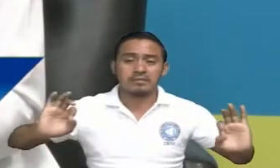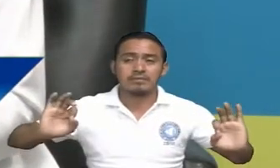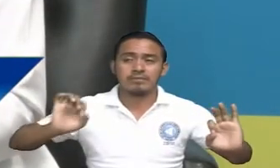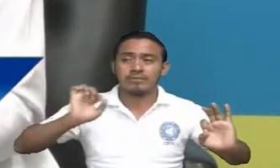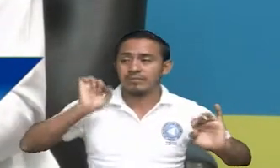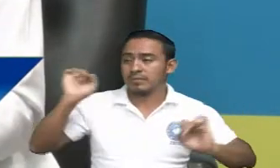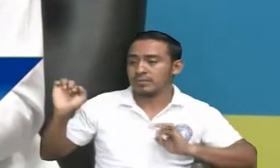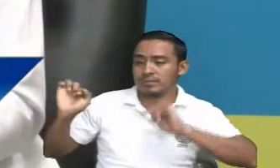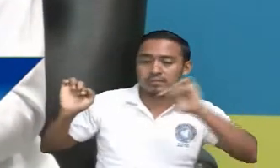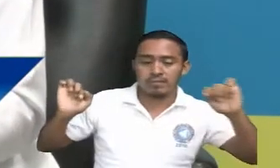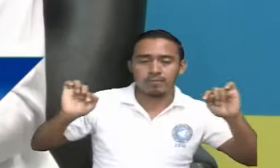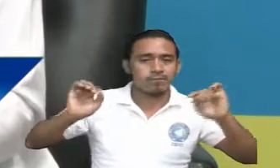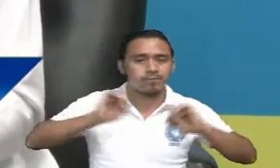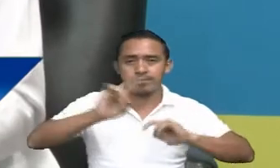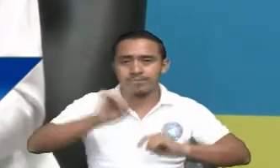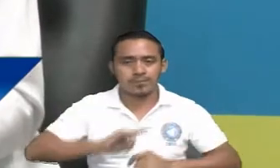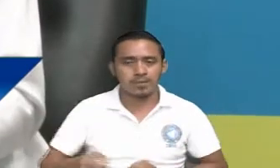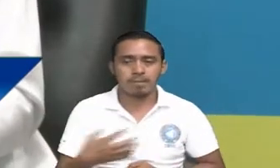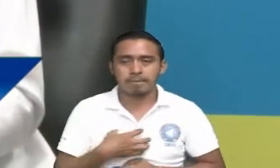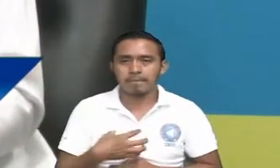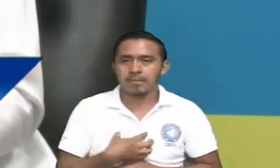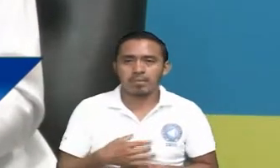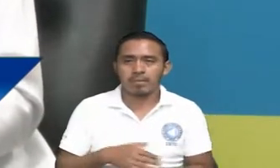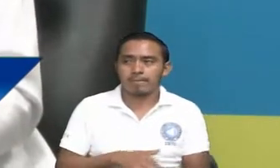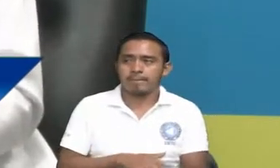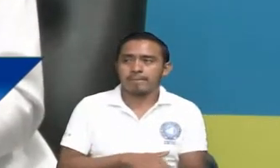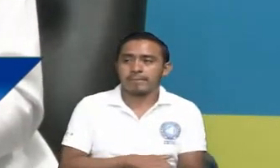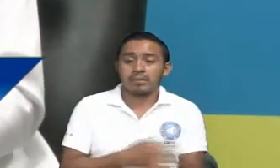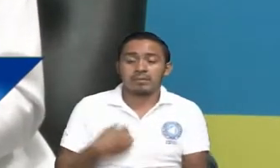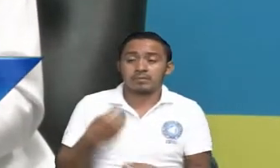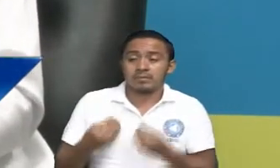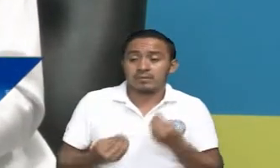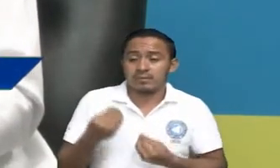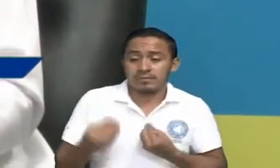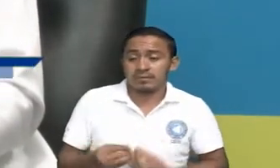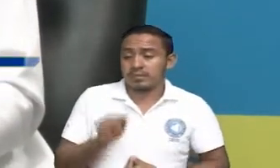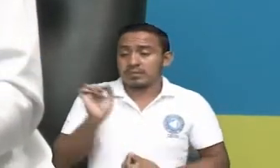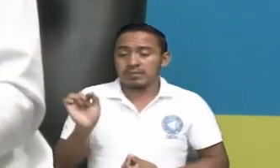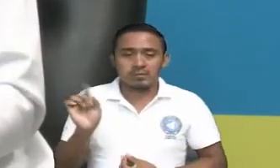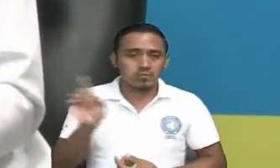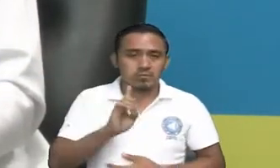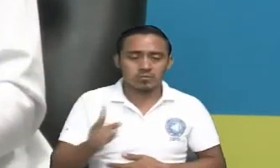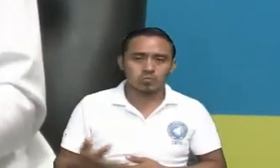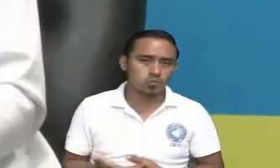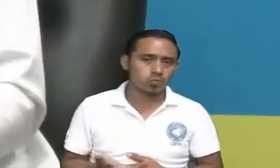No sos feliz ni vos ni la otra pareja. Hay que entender que mi felicidad no depende de otra persona, número uno. Y número dos,